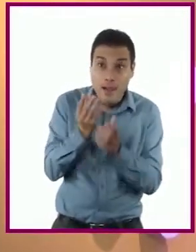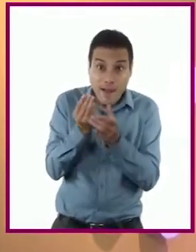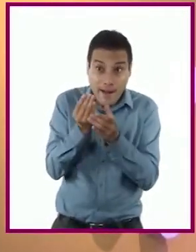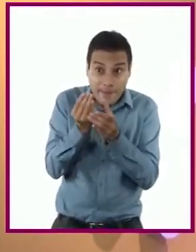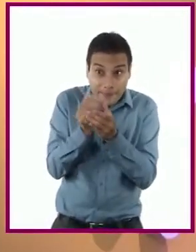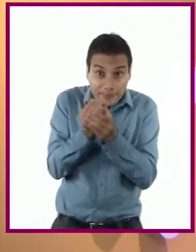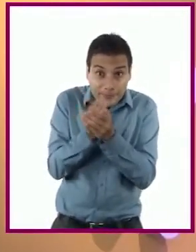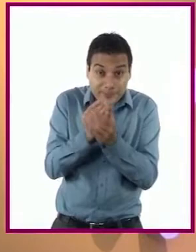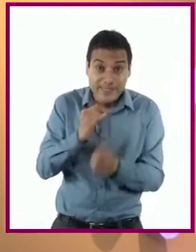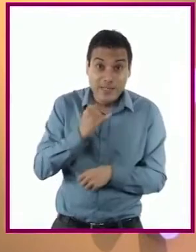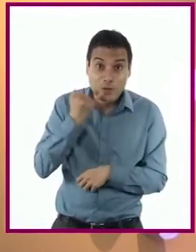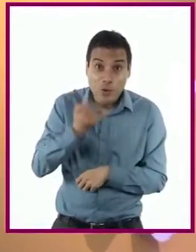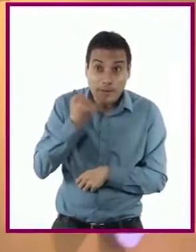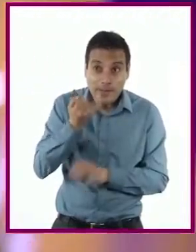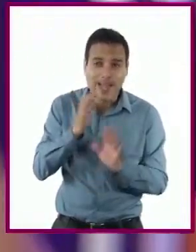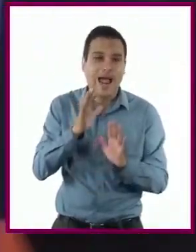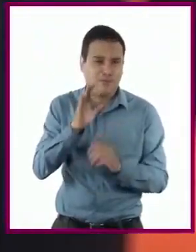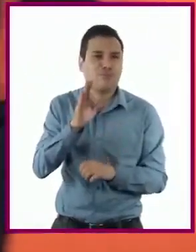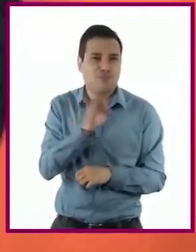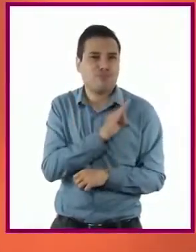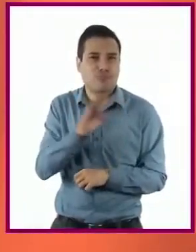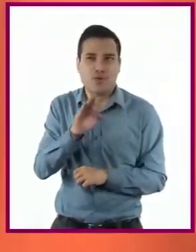la seguridad de nuestra comunicación.